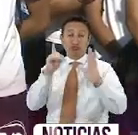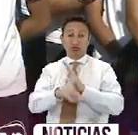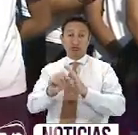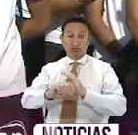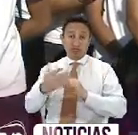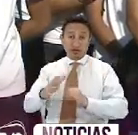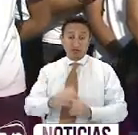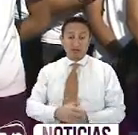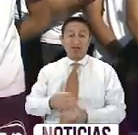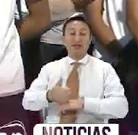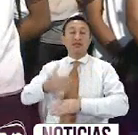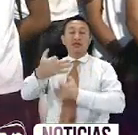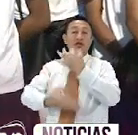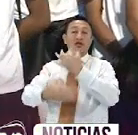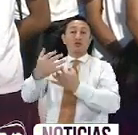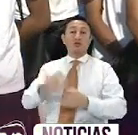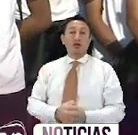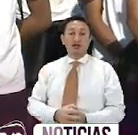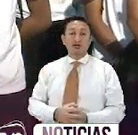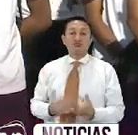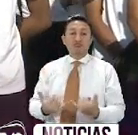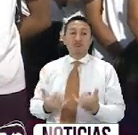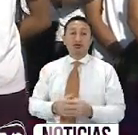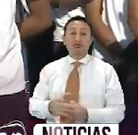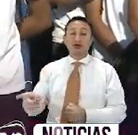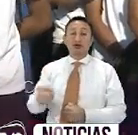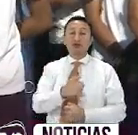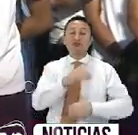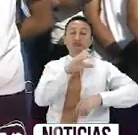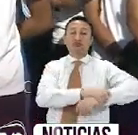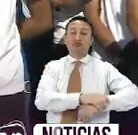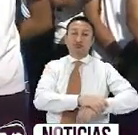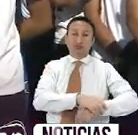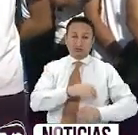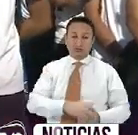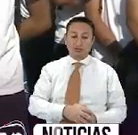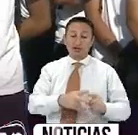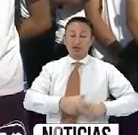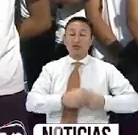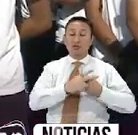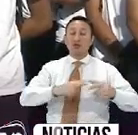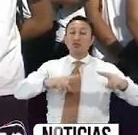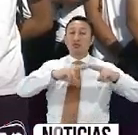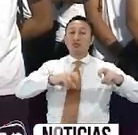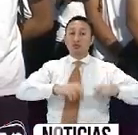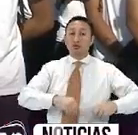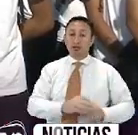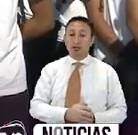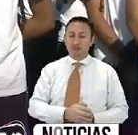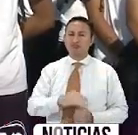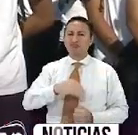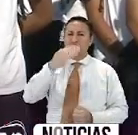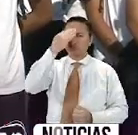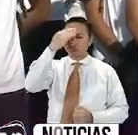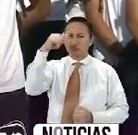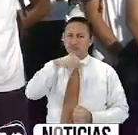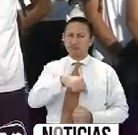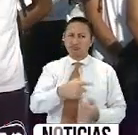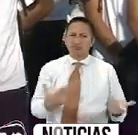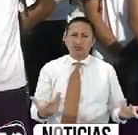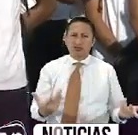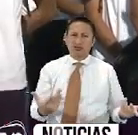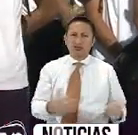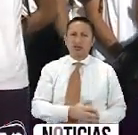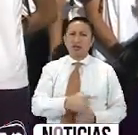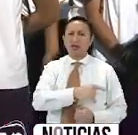donde el juez competente en este caso le dio medidas sustitutivas y se abre la instrucción fiscal para determinar justamente